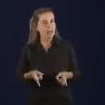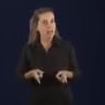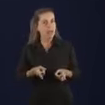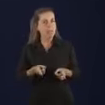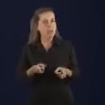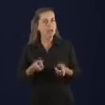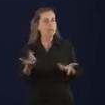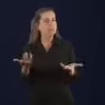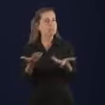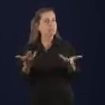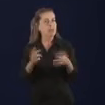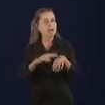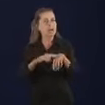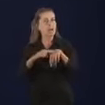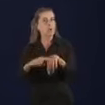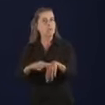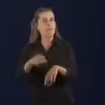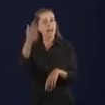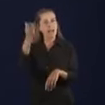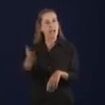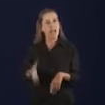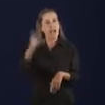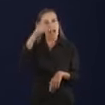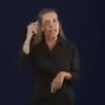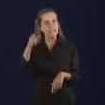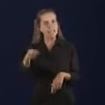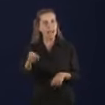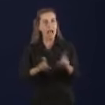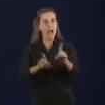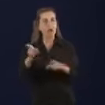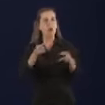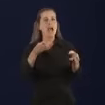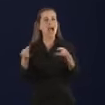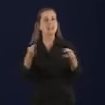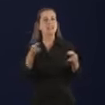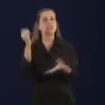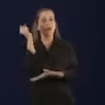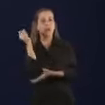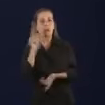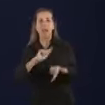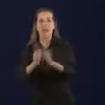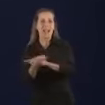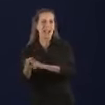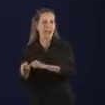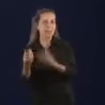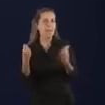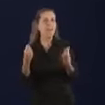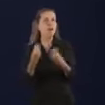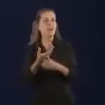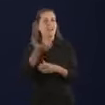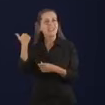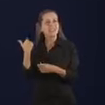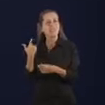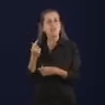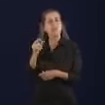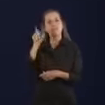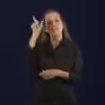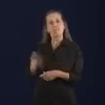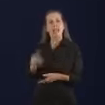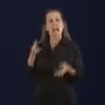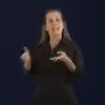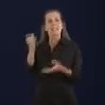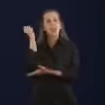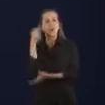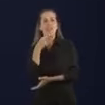algún que cambie alguno de sus asesores económicos que ayer eh a uno de ellos lo escuchamos decir que el